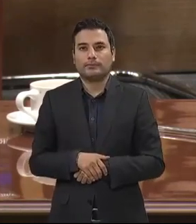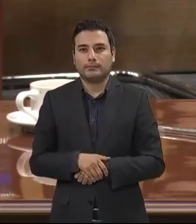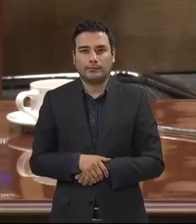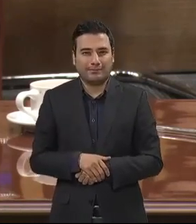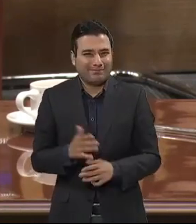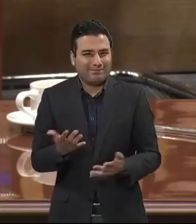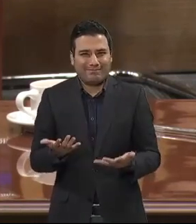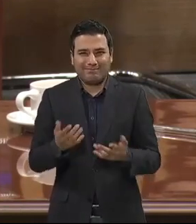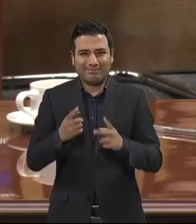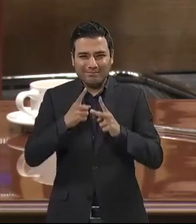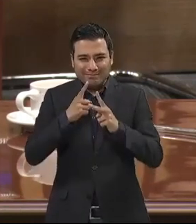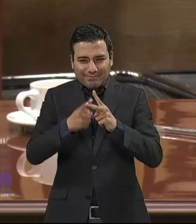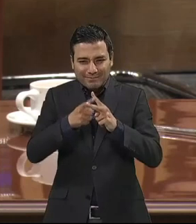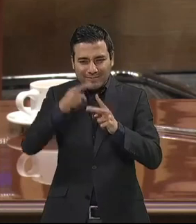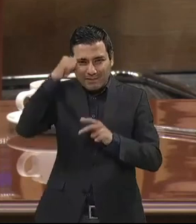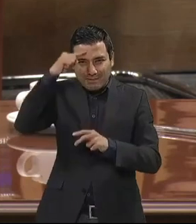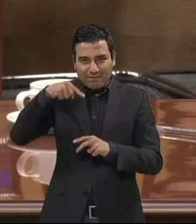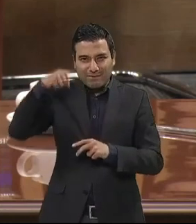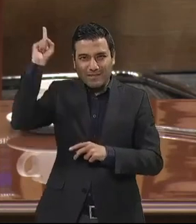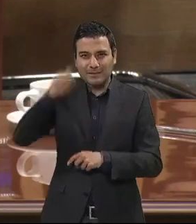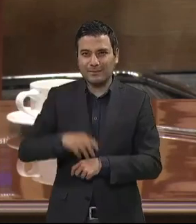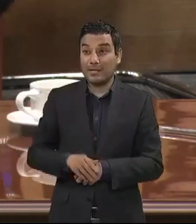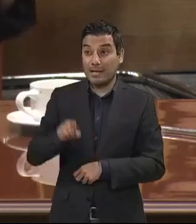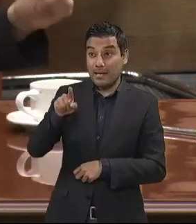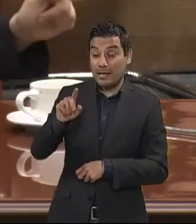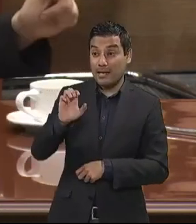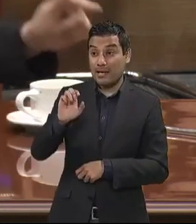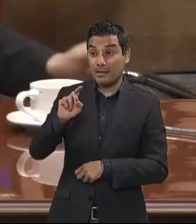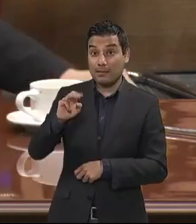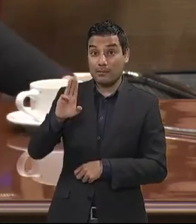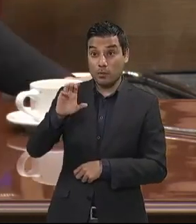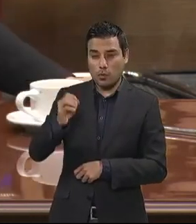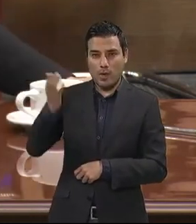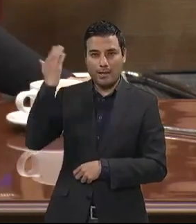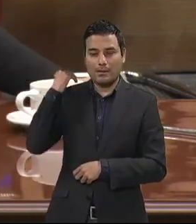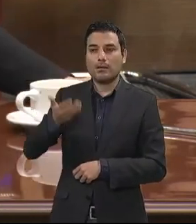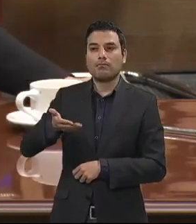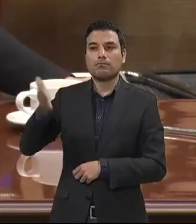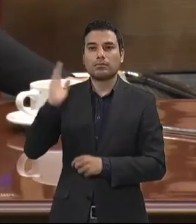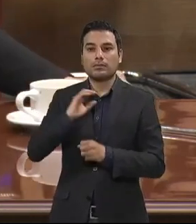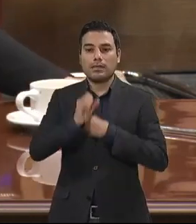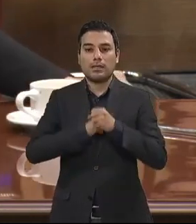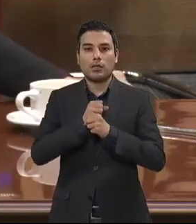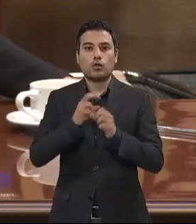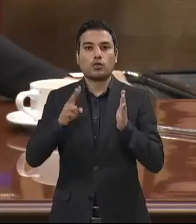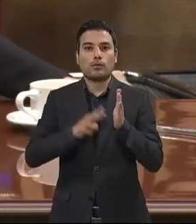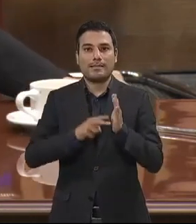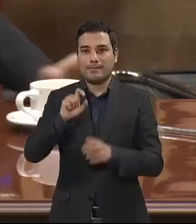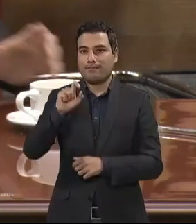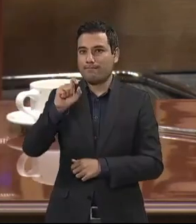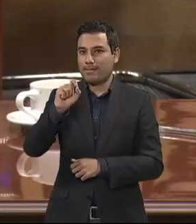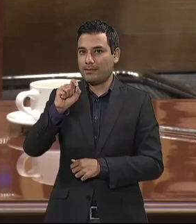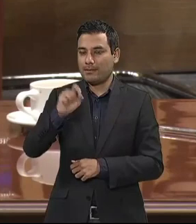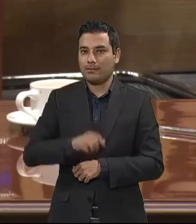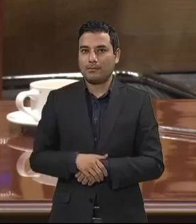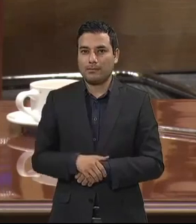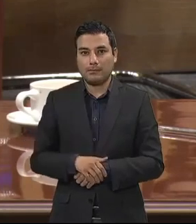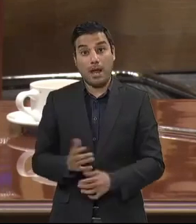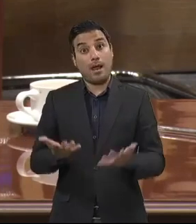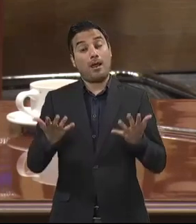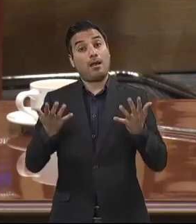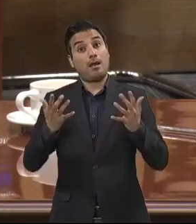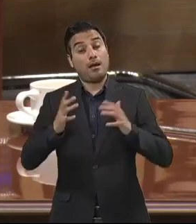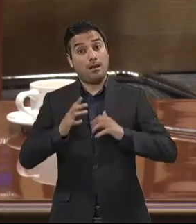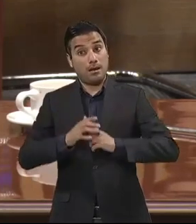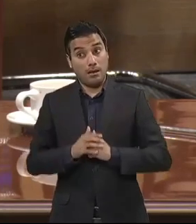aritmética básica, Edmundo debió de haber dejado este cargo en el año 2020. Ah, pero